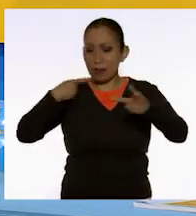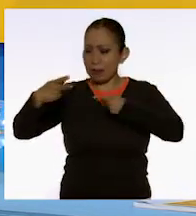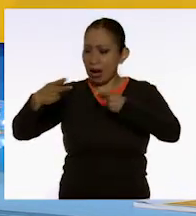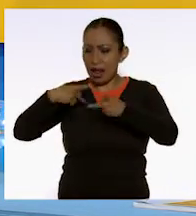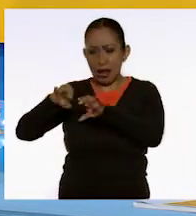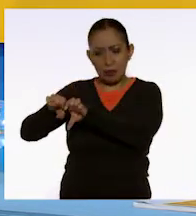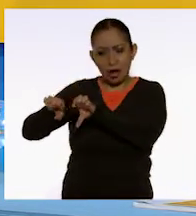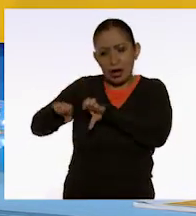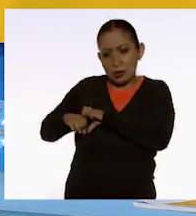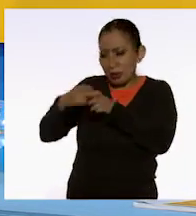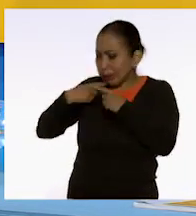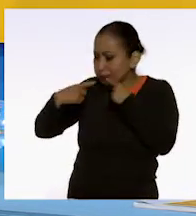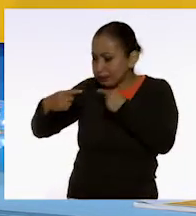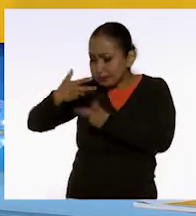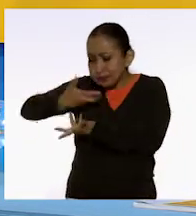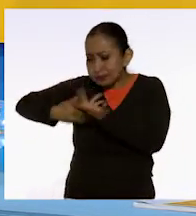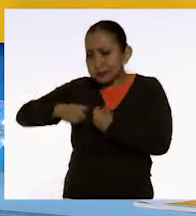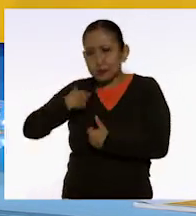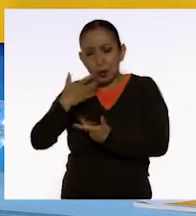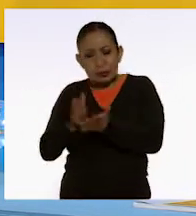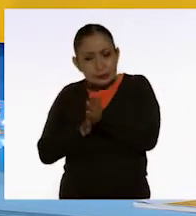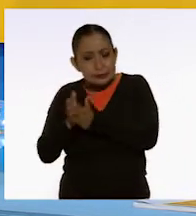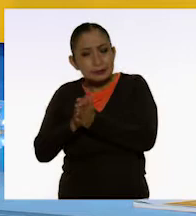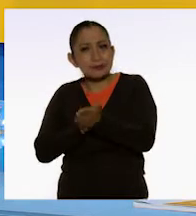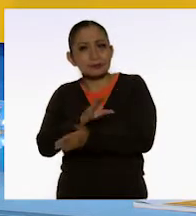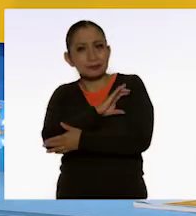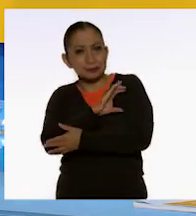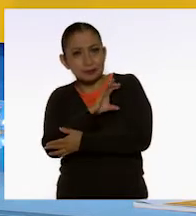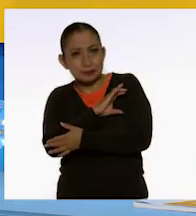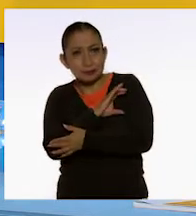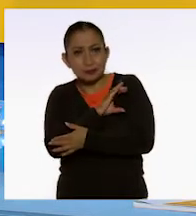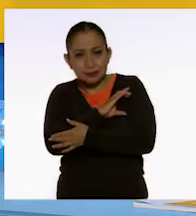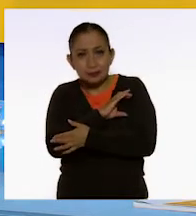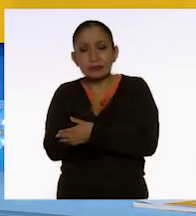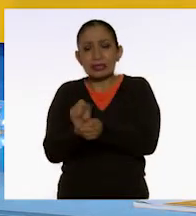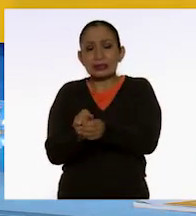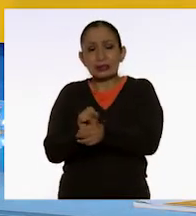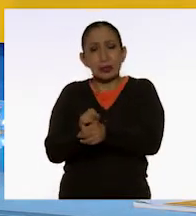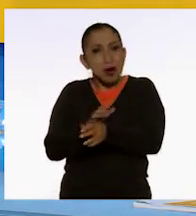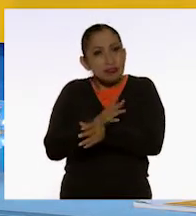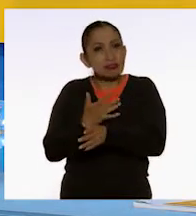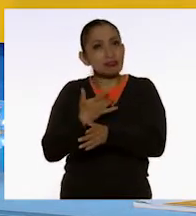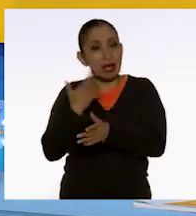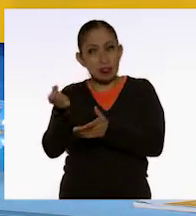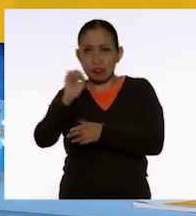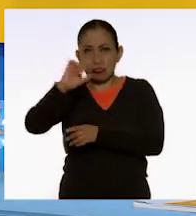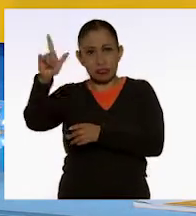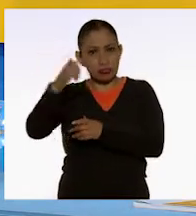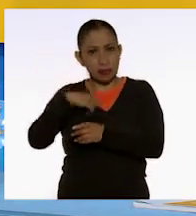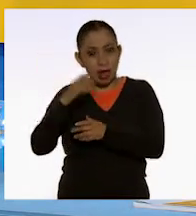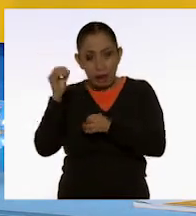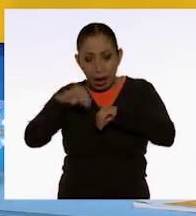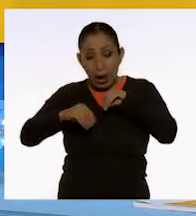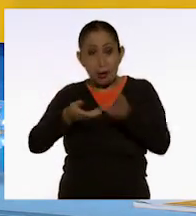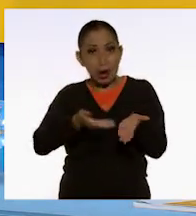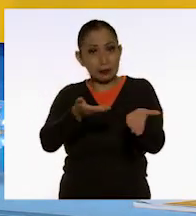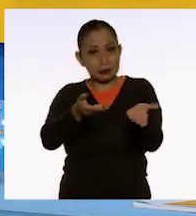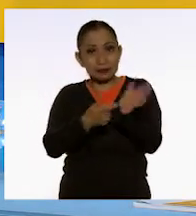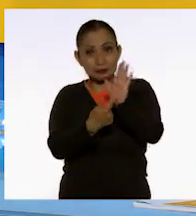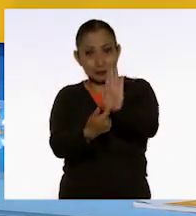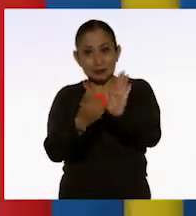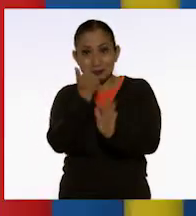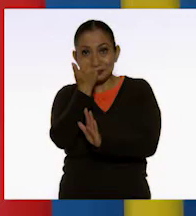gran equipo de personas, con mucho cariño, con entusiasmo y profesionalismo para ustedes, alumnas y